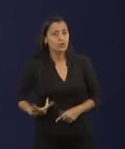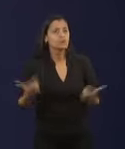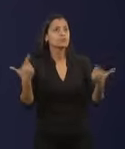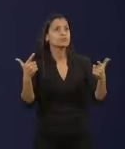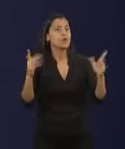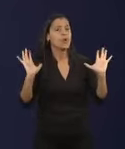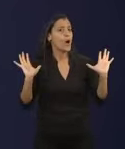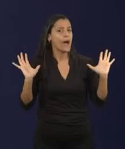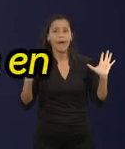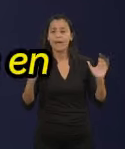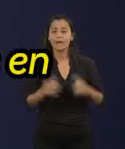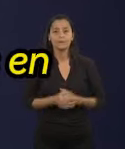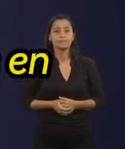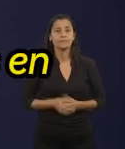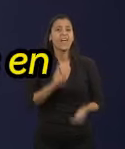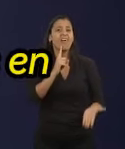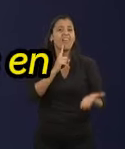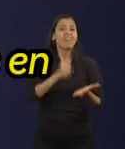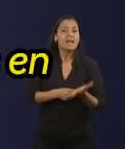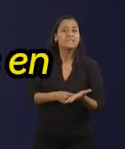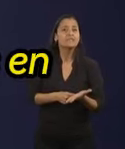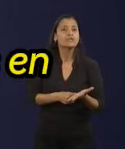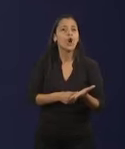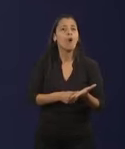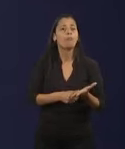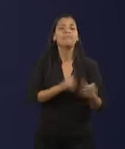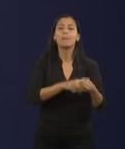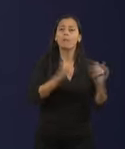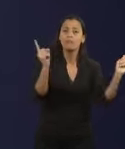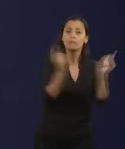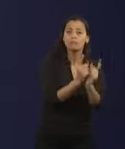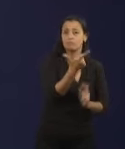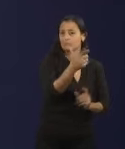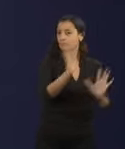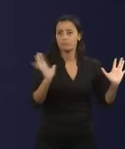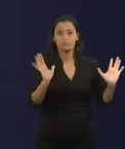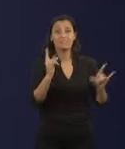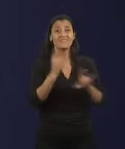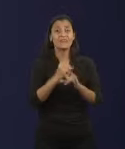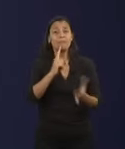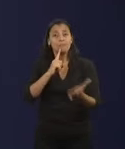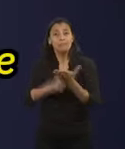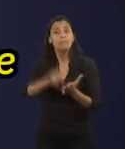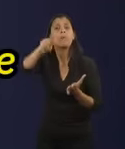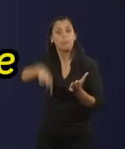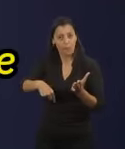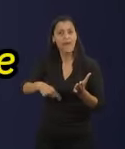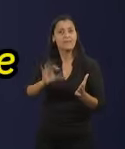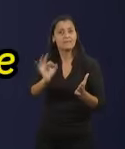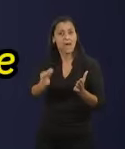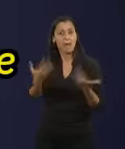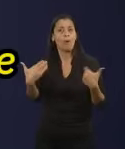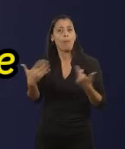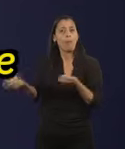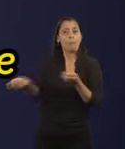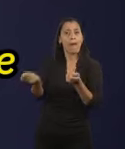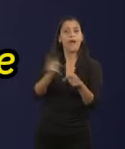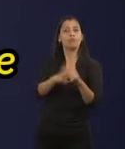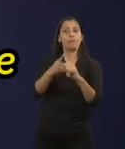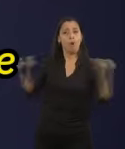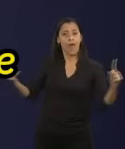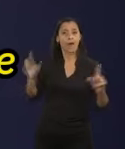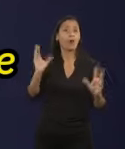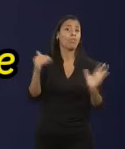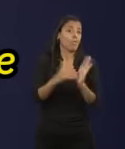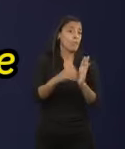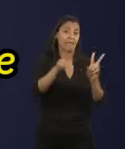adelante no tomamos decisiones que no sean sostenibles en el tiempo esta o cualquier otra e por eso no